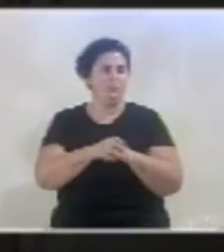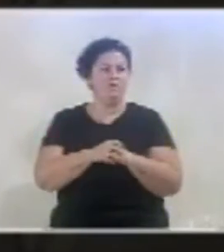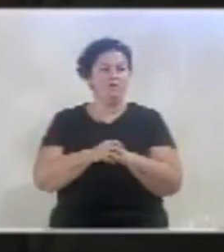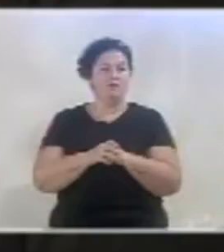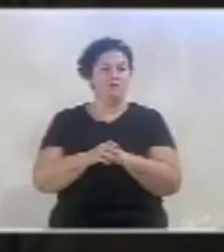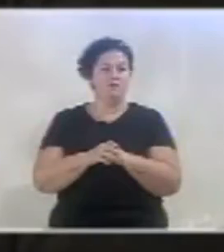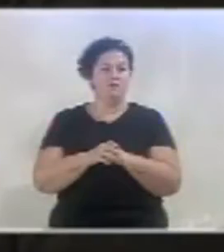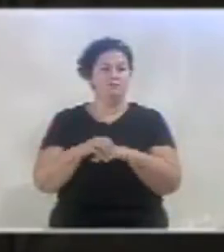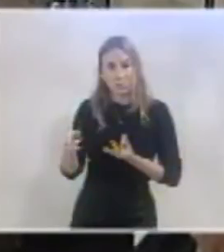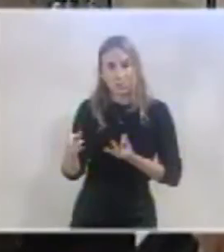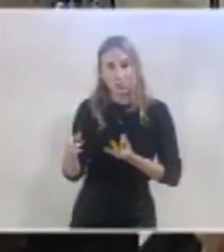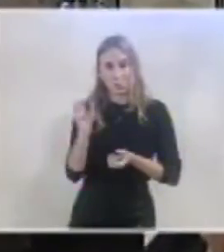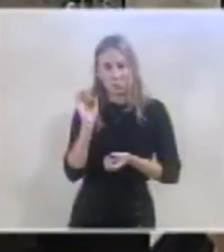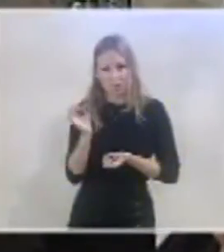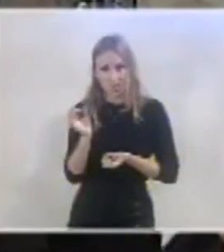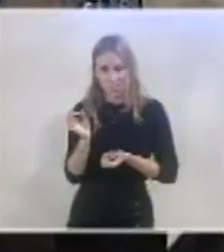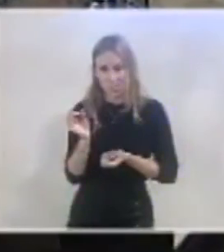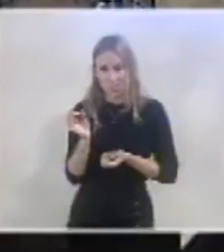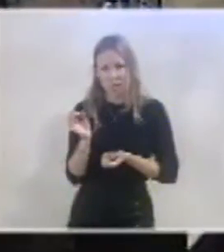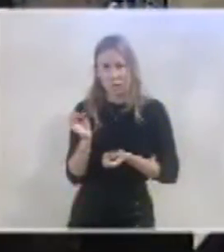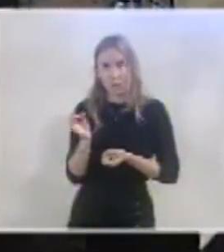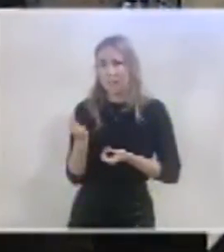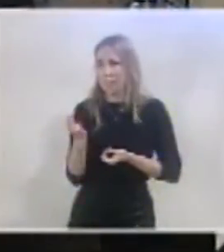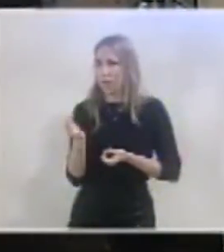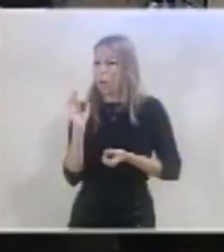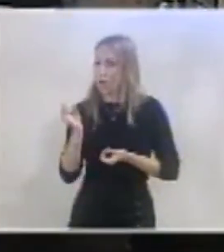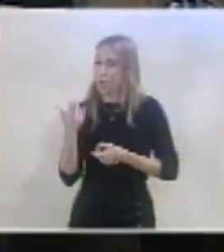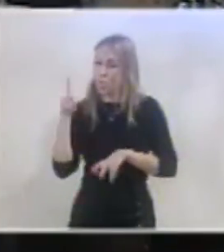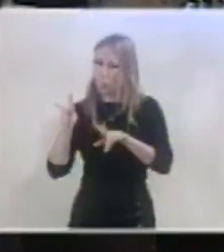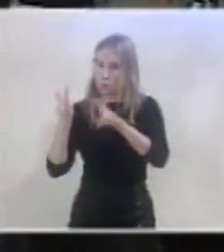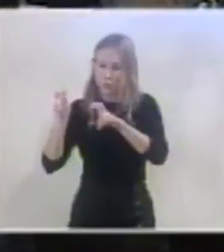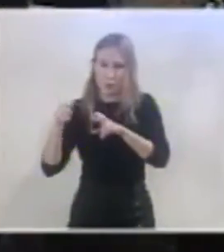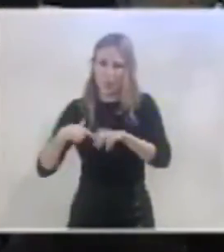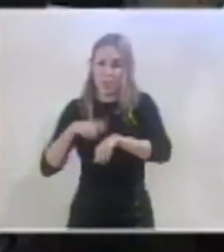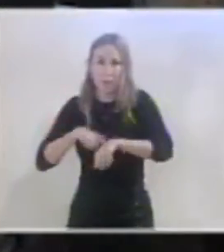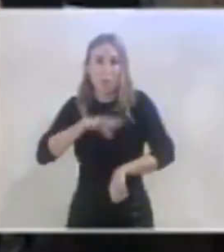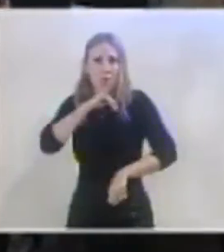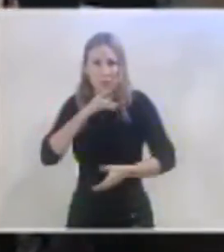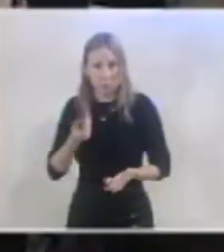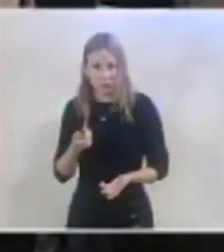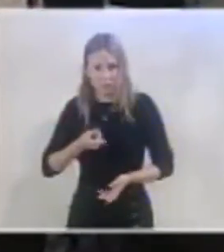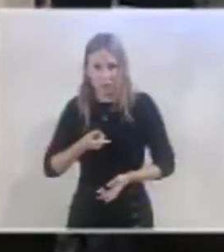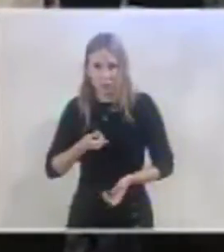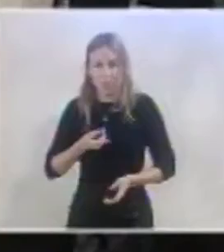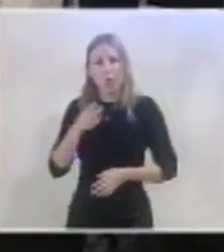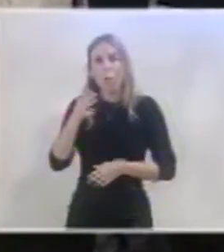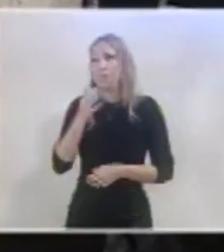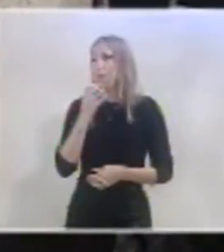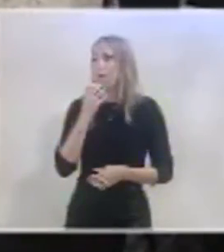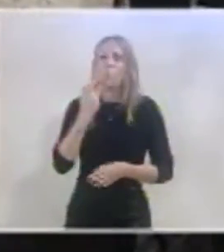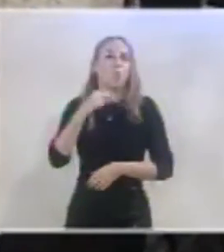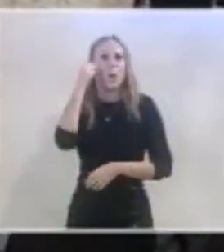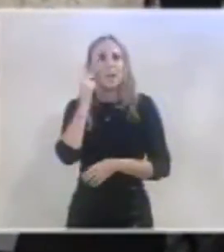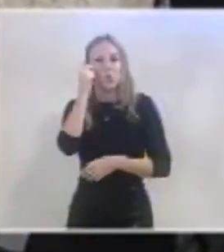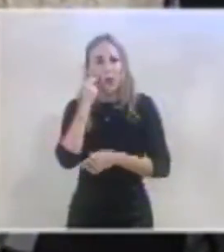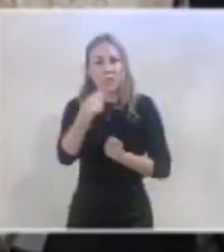las personas que más lo necesitan. En esas partidas modificadas se recogía 1 millón de euros para la subida del sueldo de las trabajadoras del servicio de